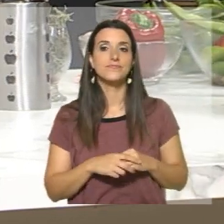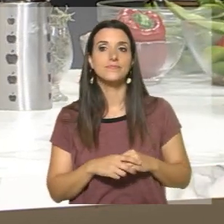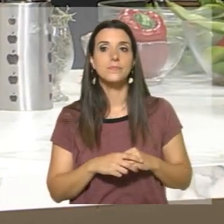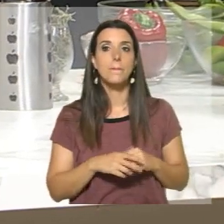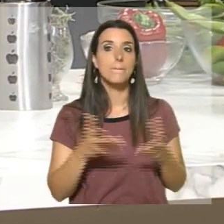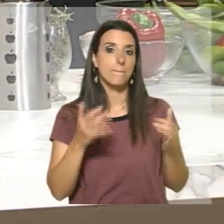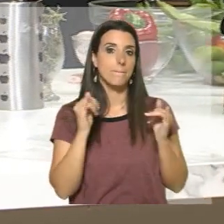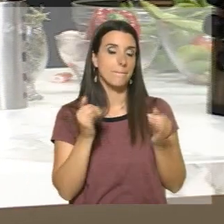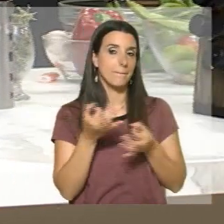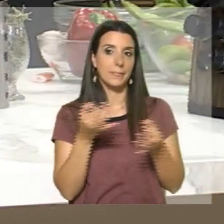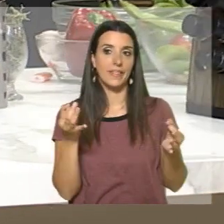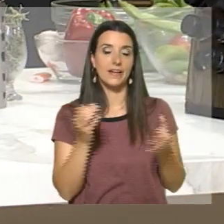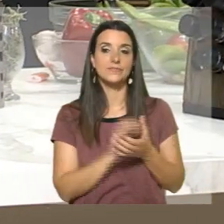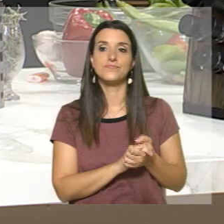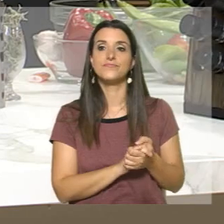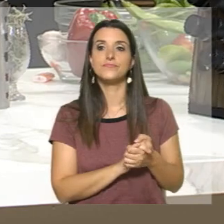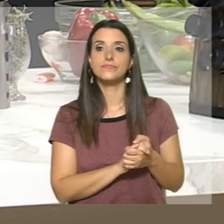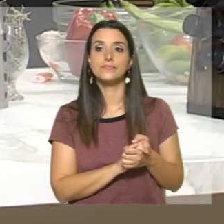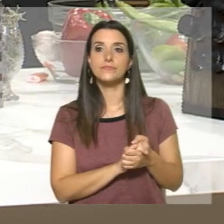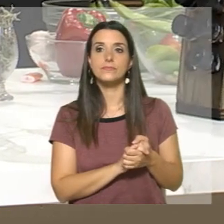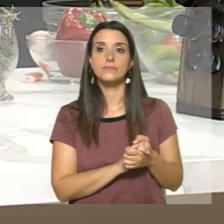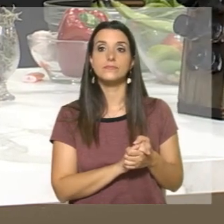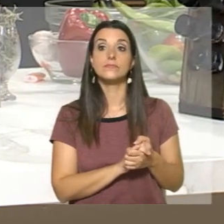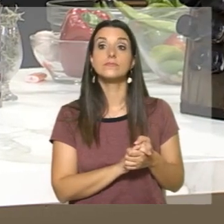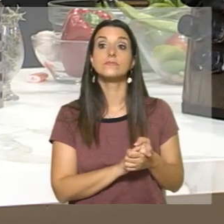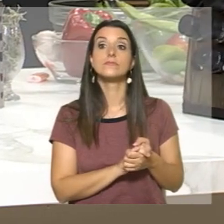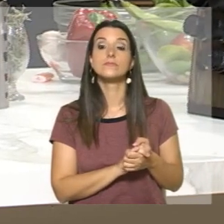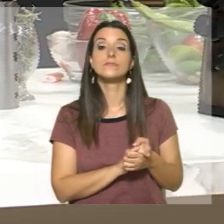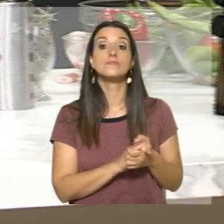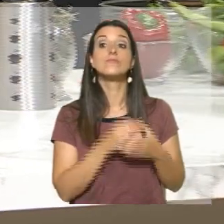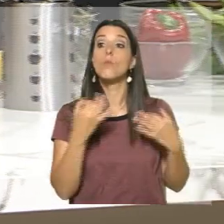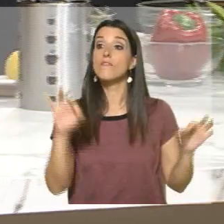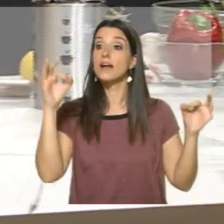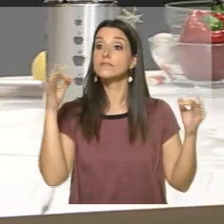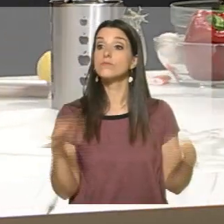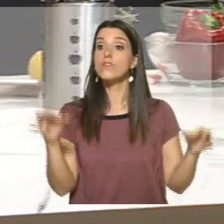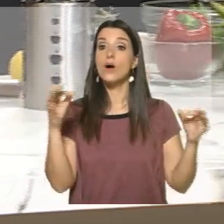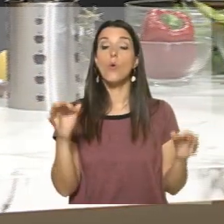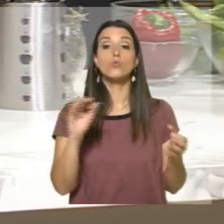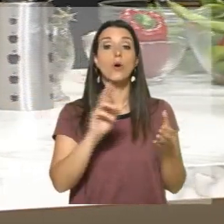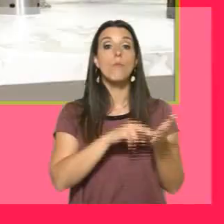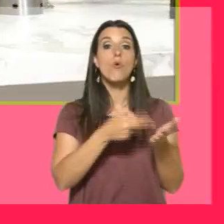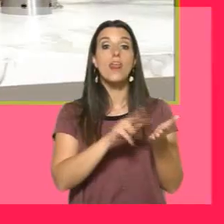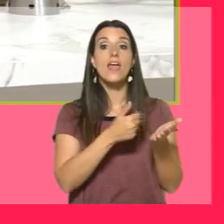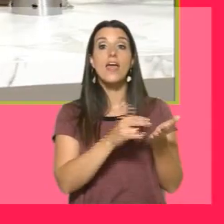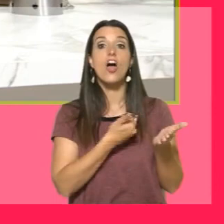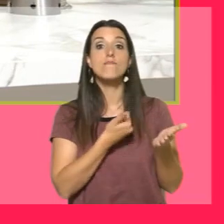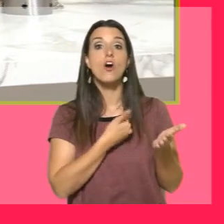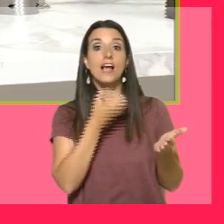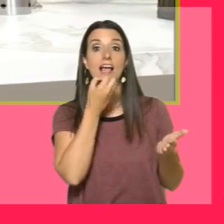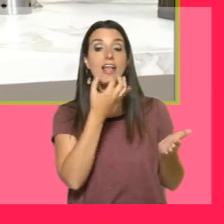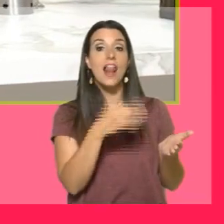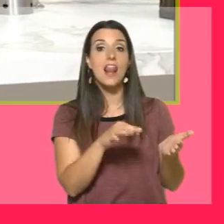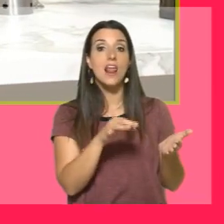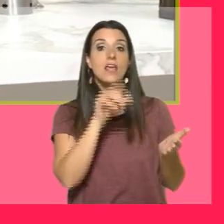Ahora sí. Ahí estamos. Vamos a agarrar con la asadera. Muy bien. Ese puré de calabacín viene. Ahí estamos.